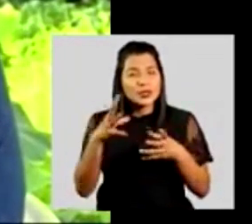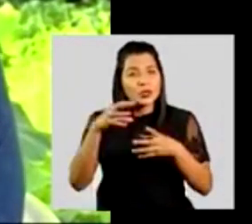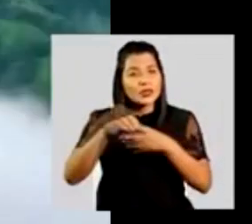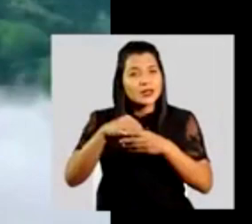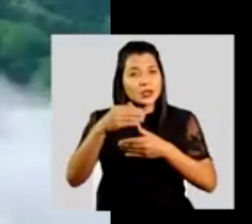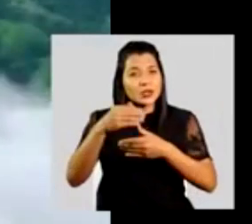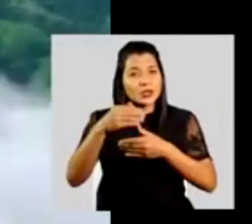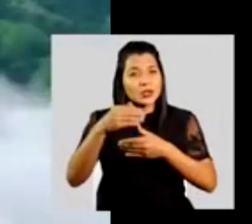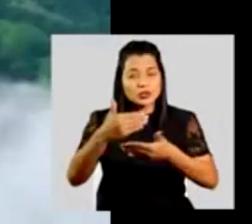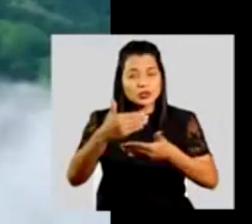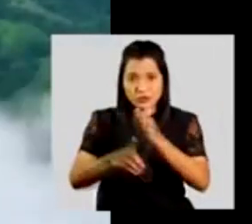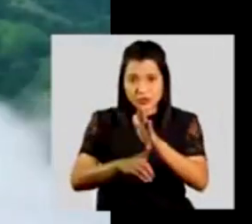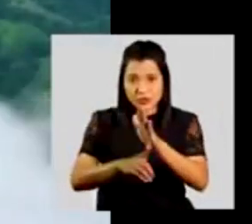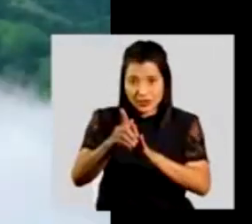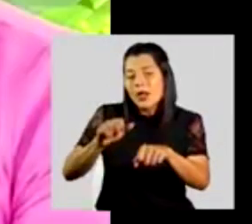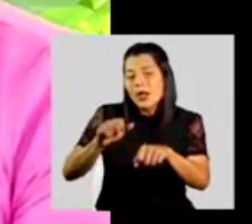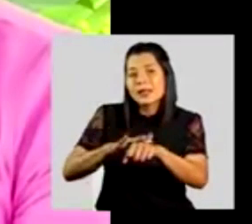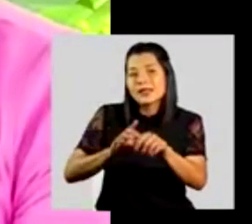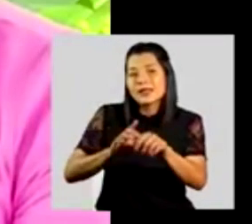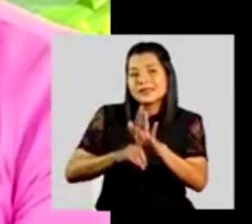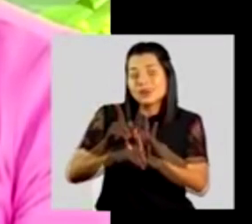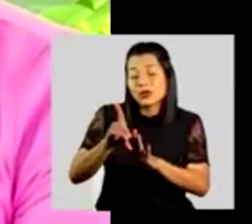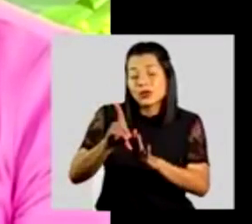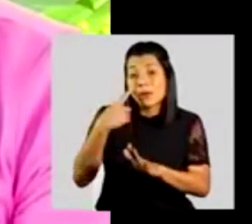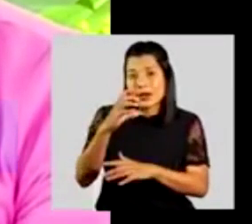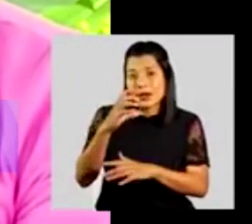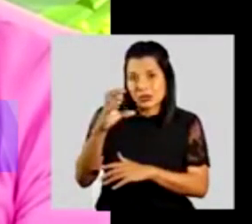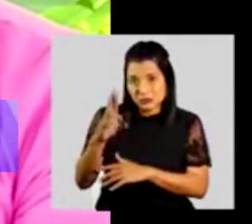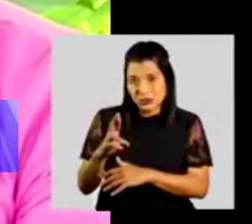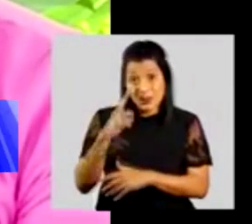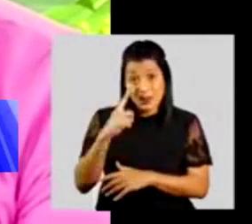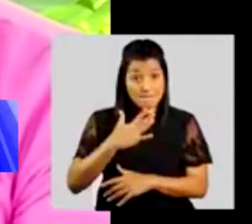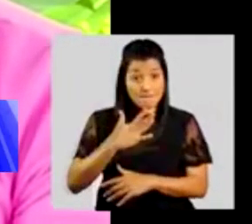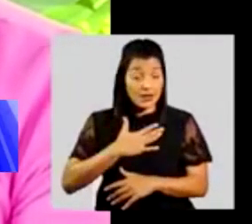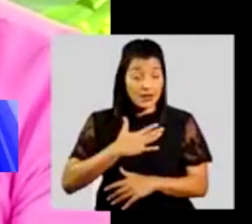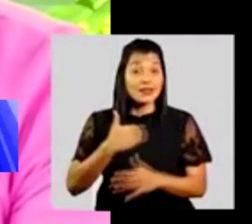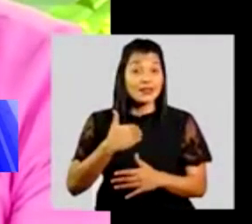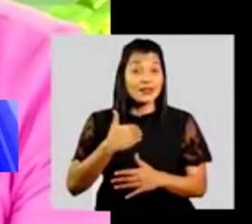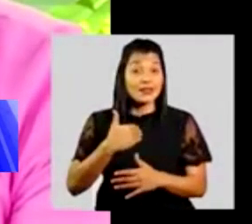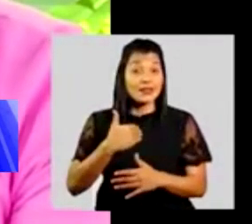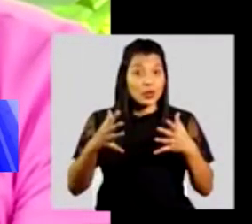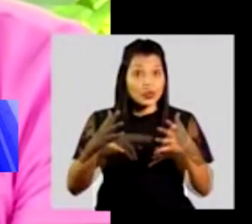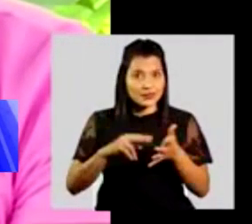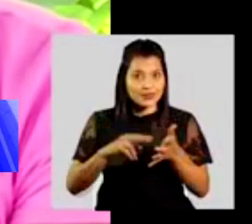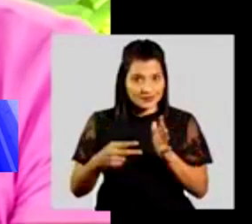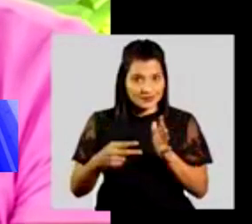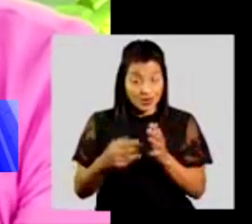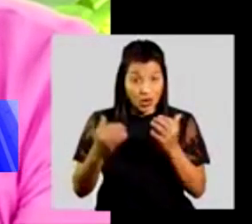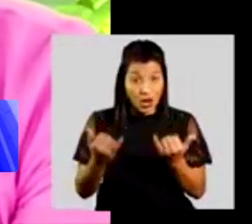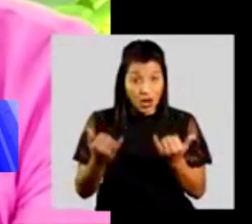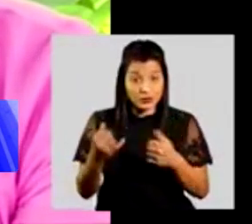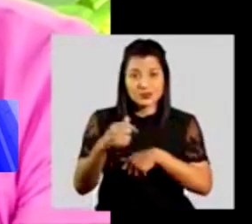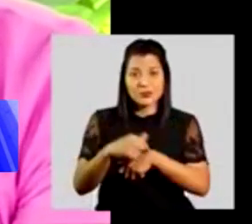y de encadenamientos productivos en el país. Para mí tiene un gran significado, porque en este momento